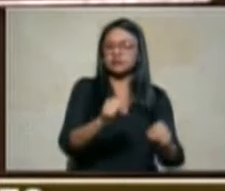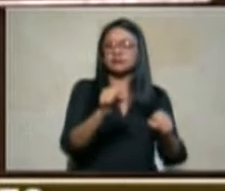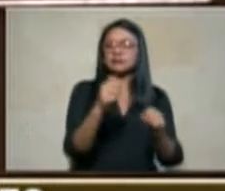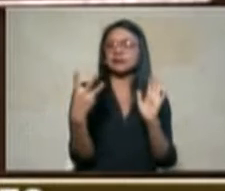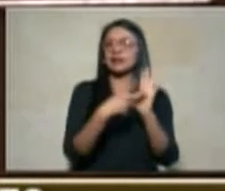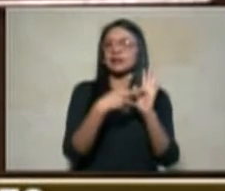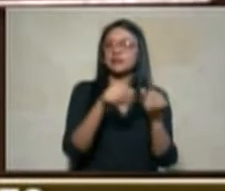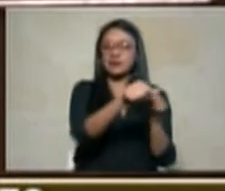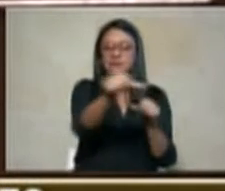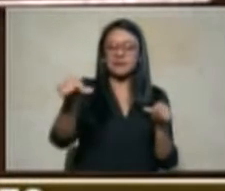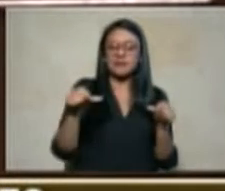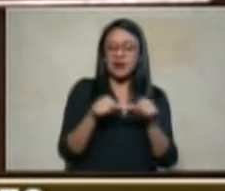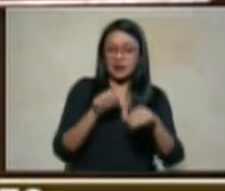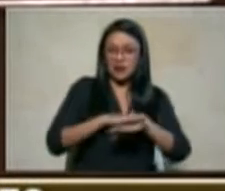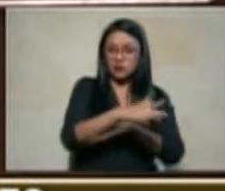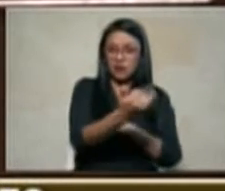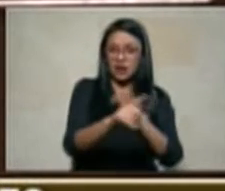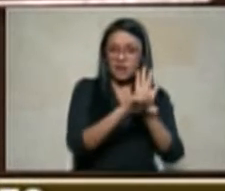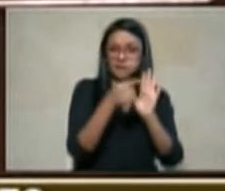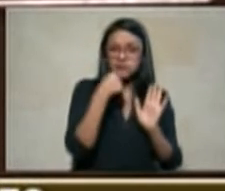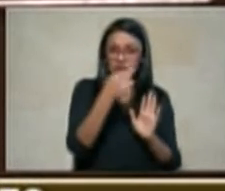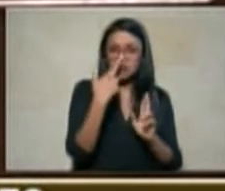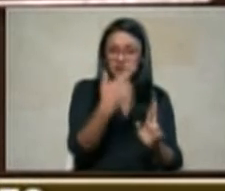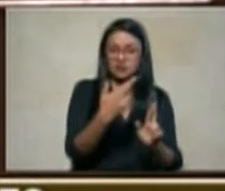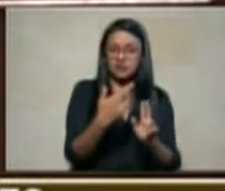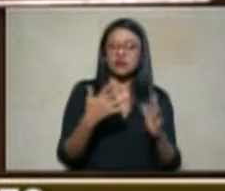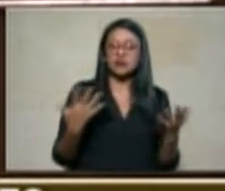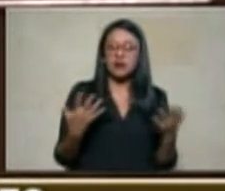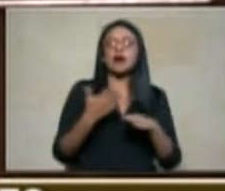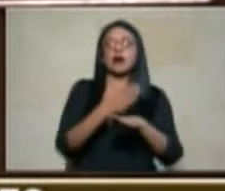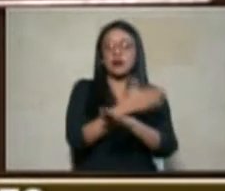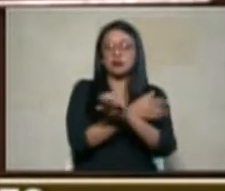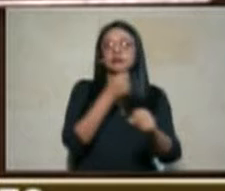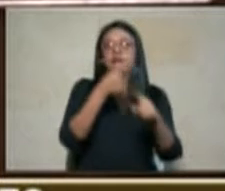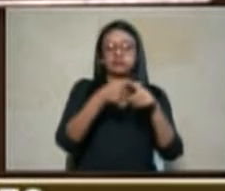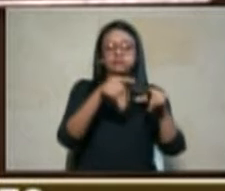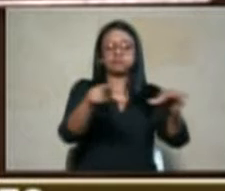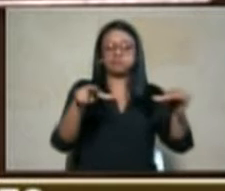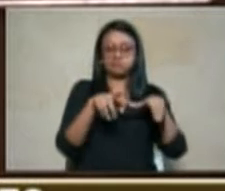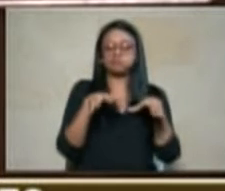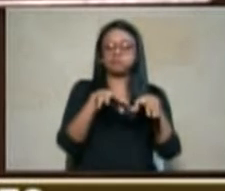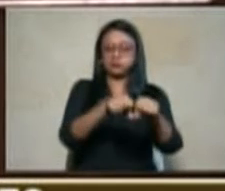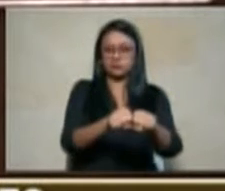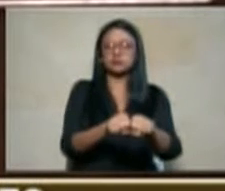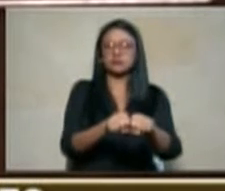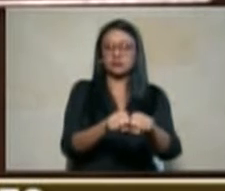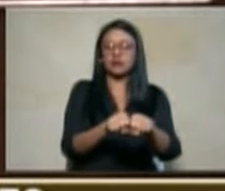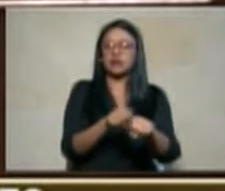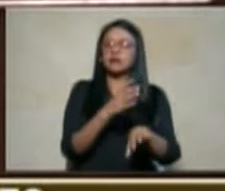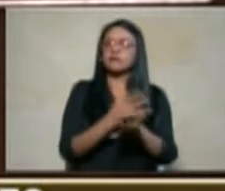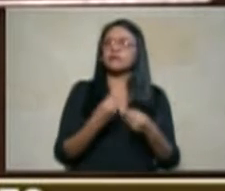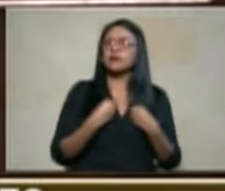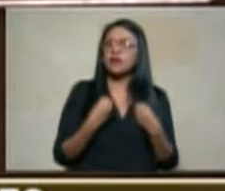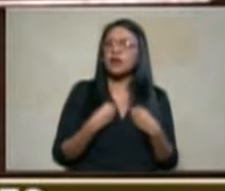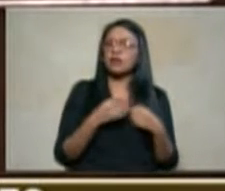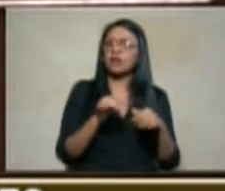Ahí no hay nexo causal. Además, siguen antiguos invasores que después fueron propietarios viviendo